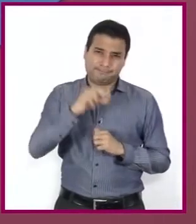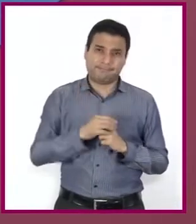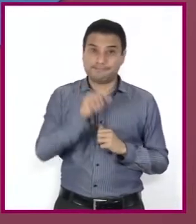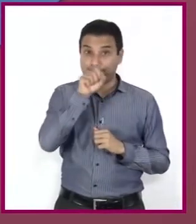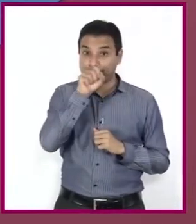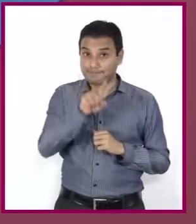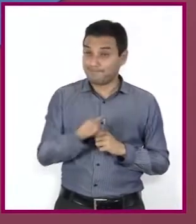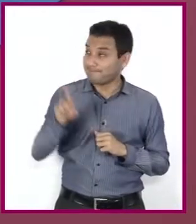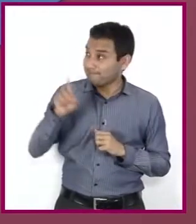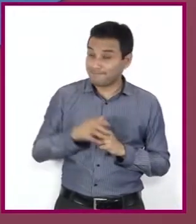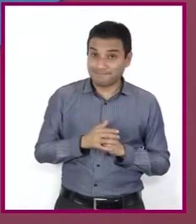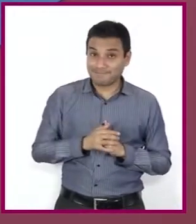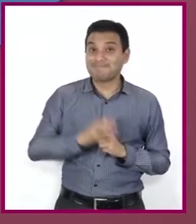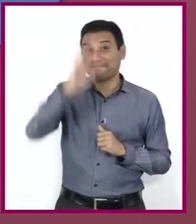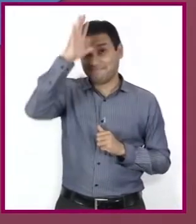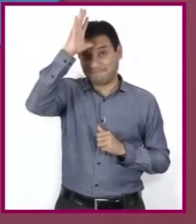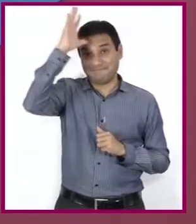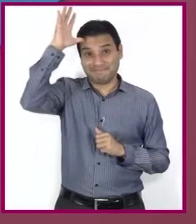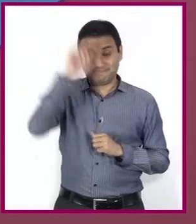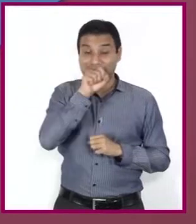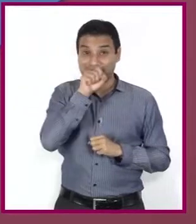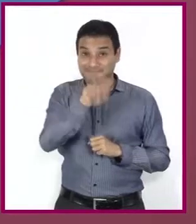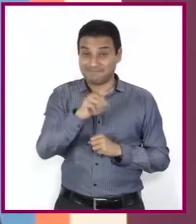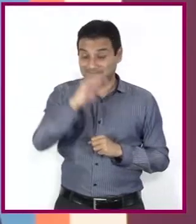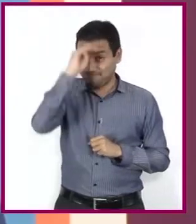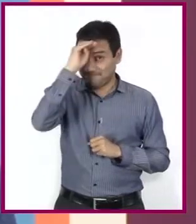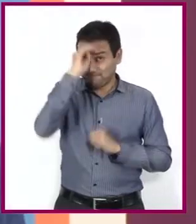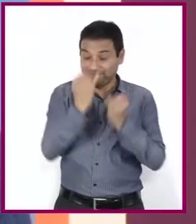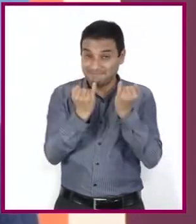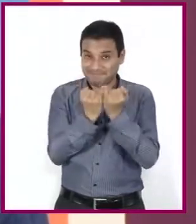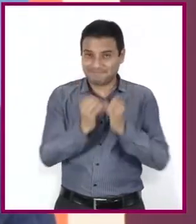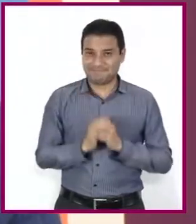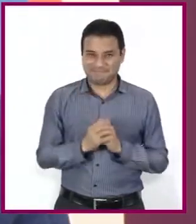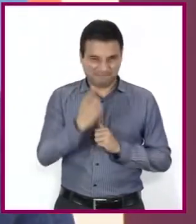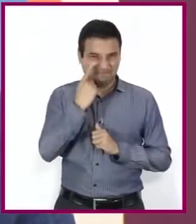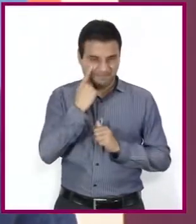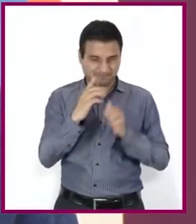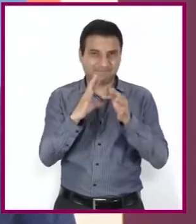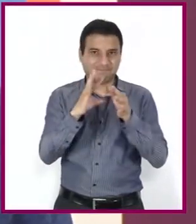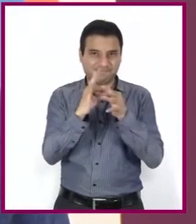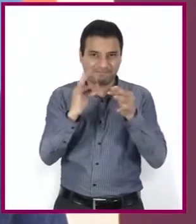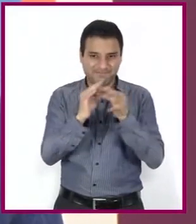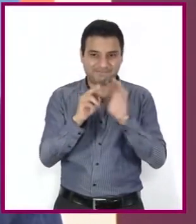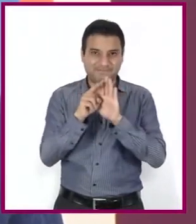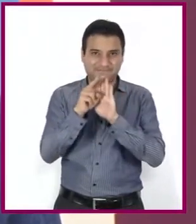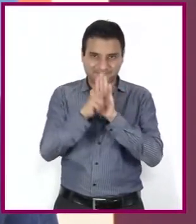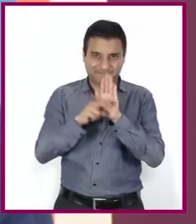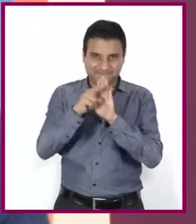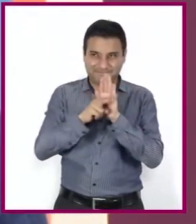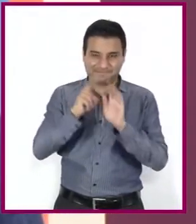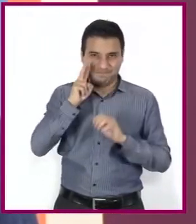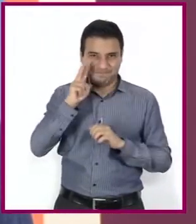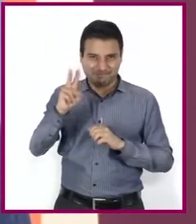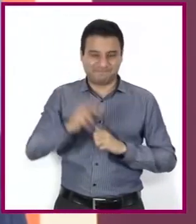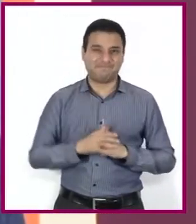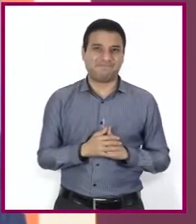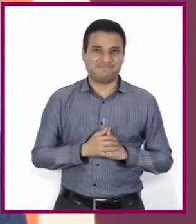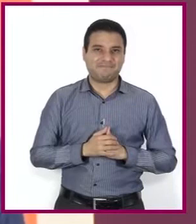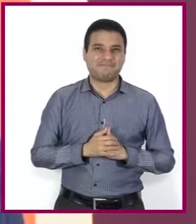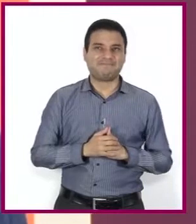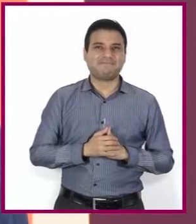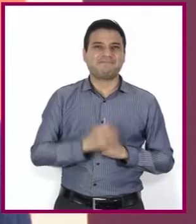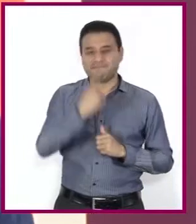también la relacionaban, aunque de manera diferente. Veamos y escuchemos este video sobre el mito de la creación del quinto